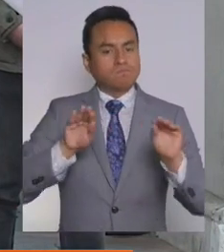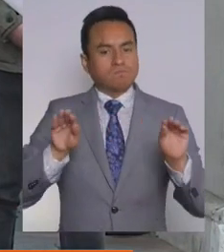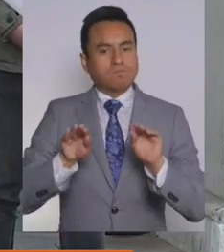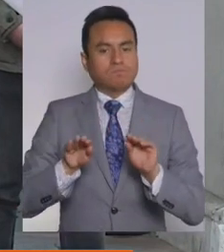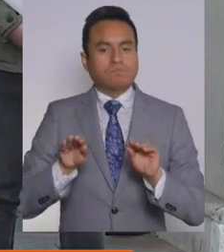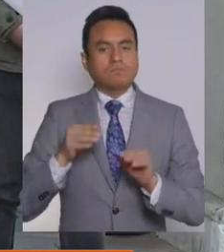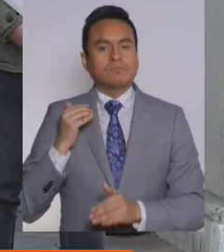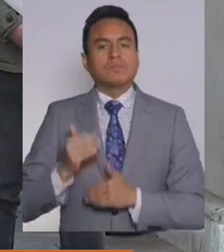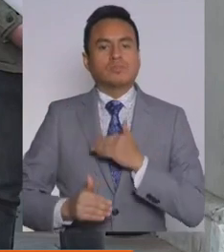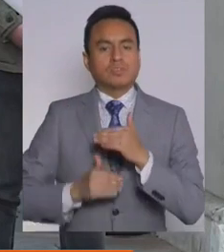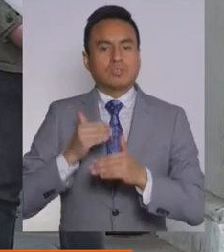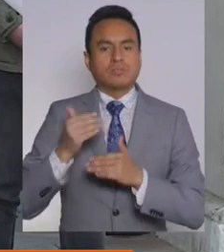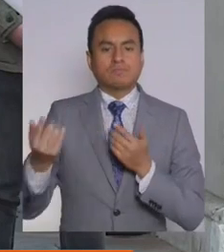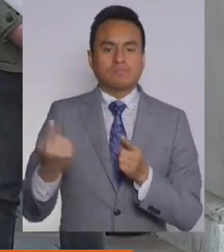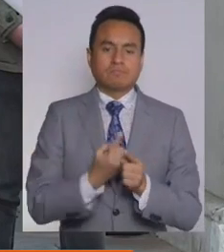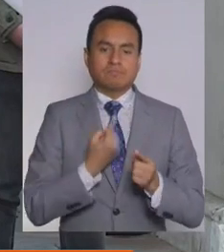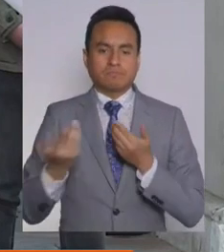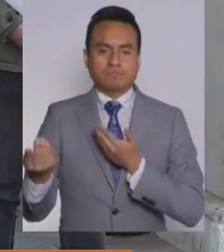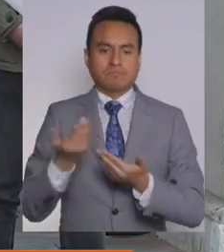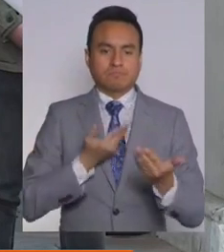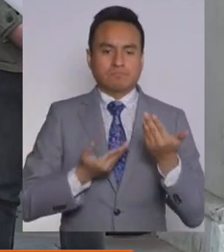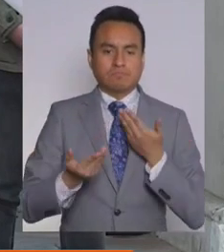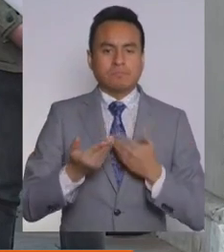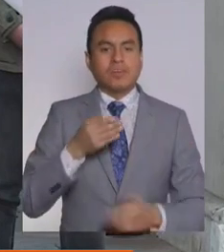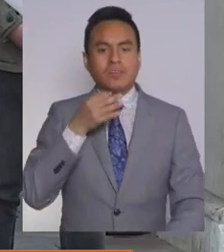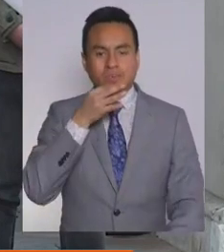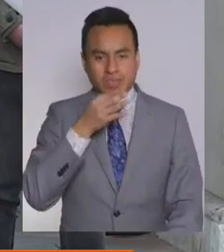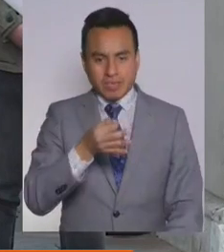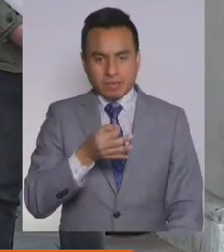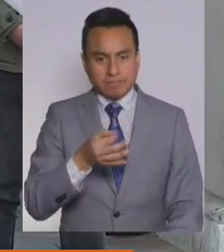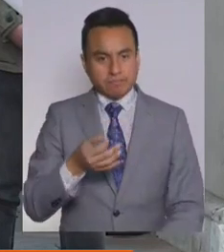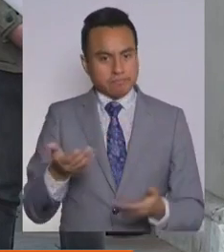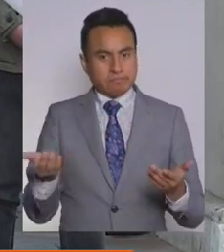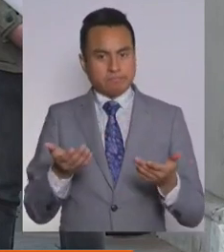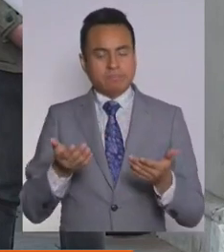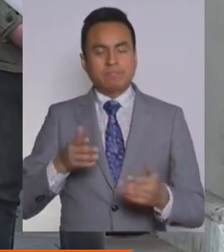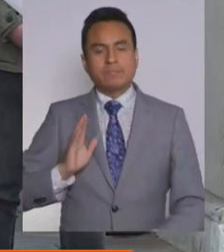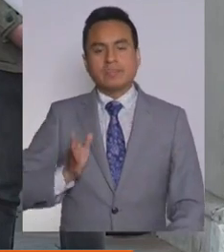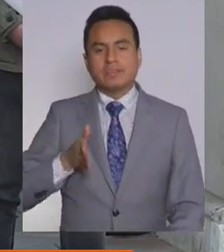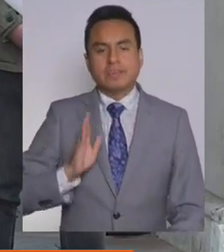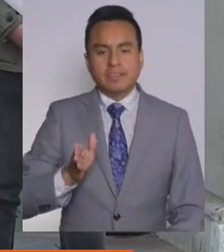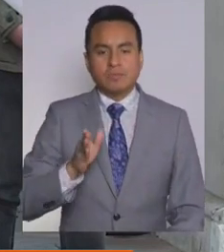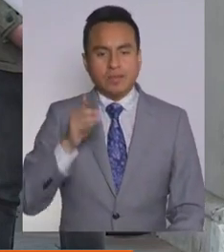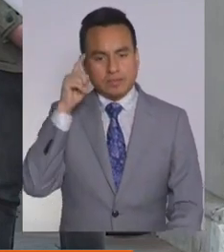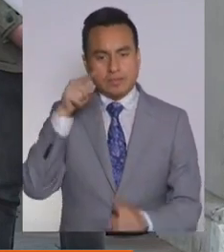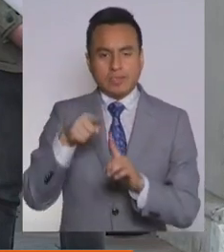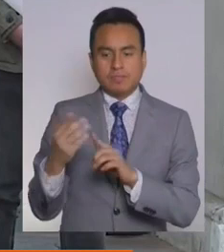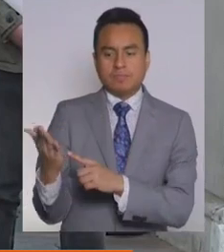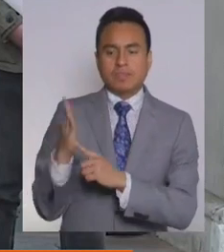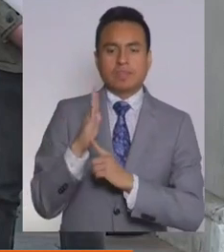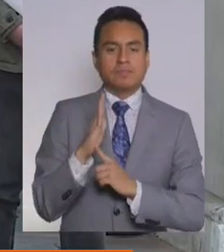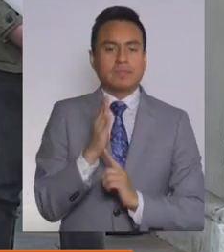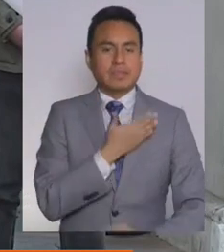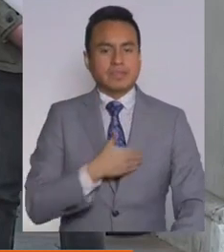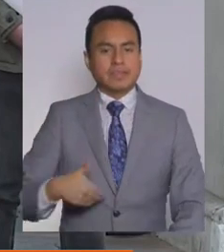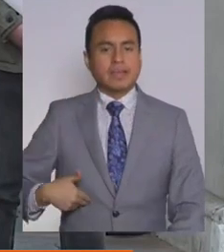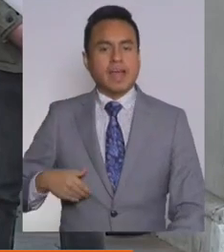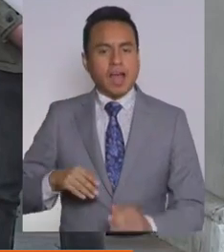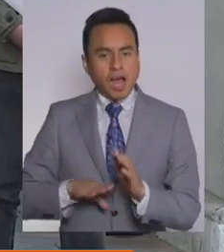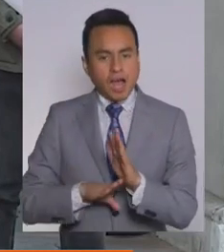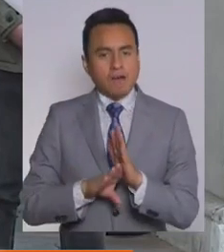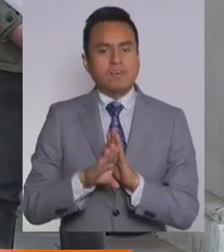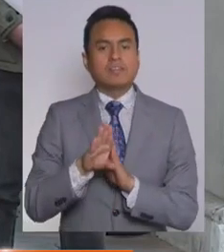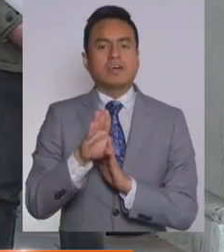en este proceso de conversaciones para ir, como les digo, siguiendo la señal que nos ha pedido el presidente, seguir avanzando en